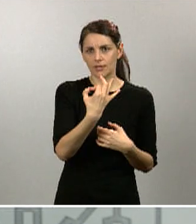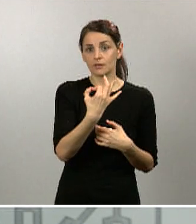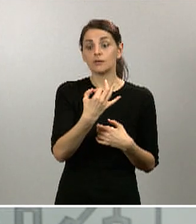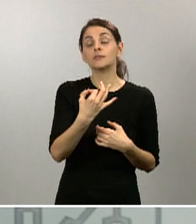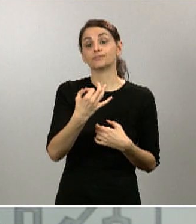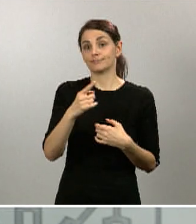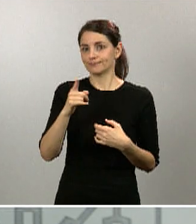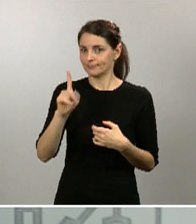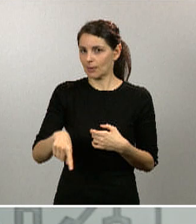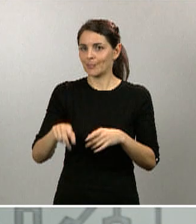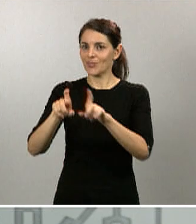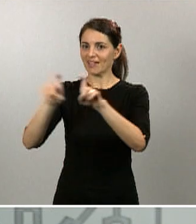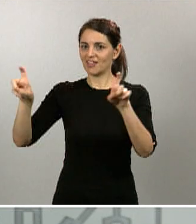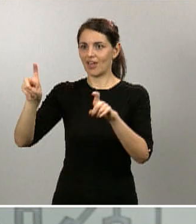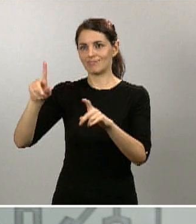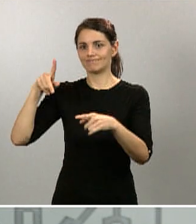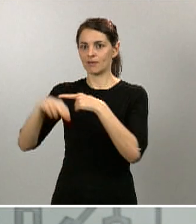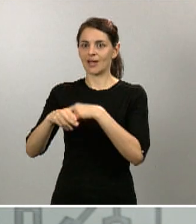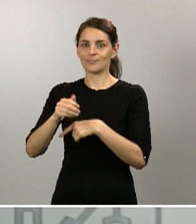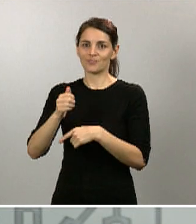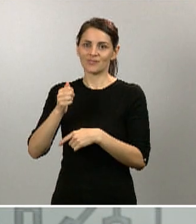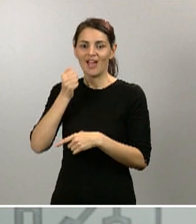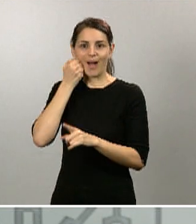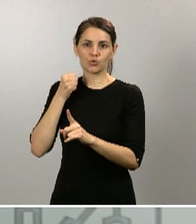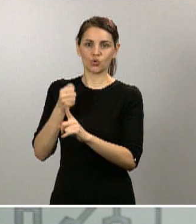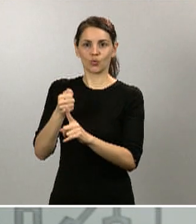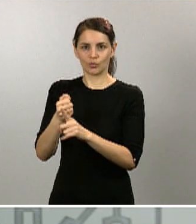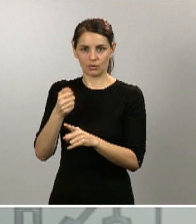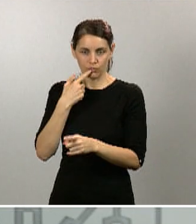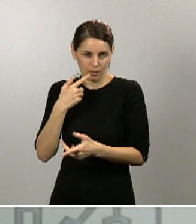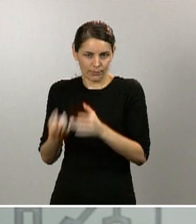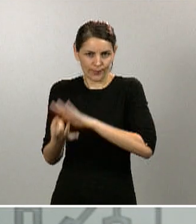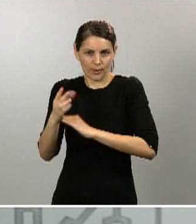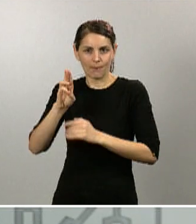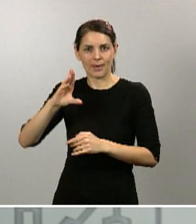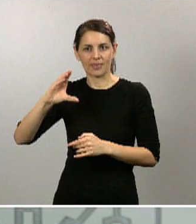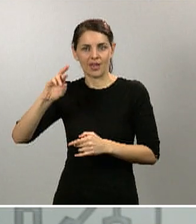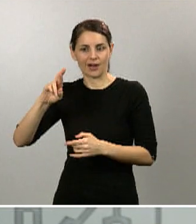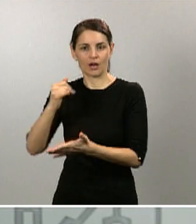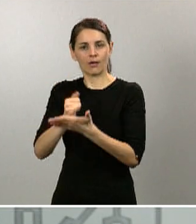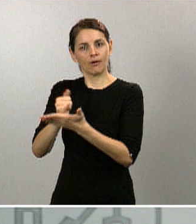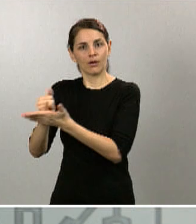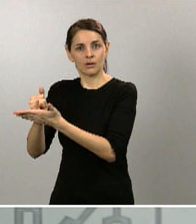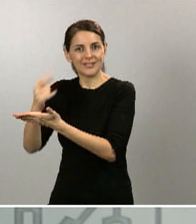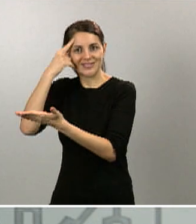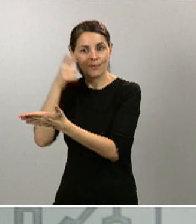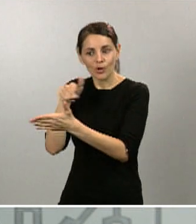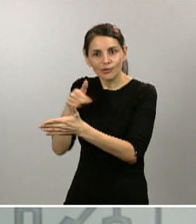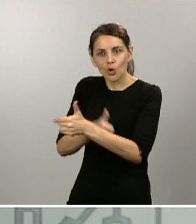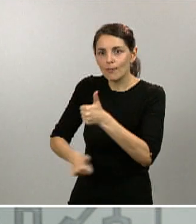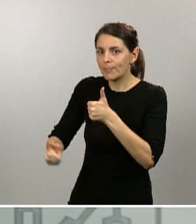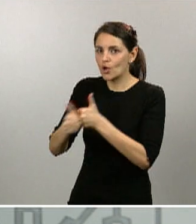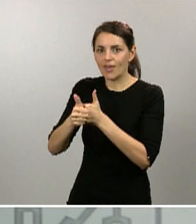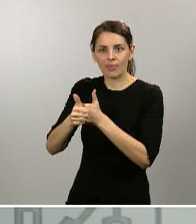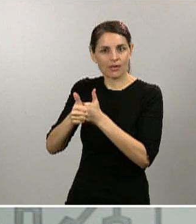ninguna entidad en el momento de realizar PCRs, que ahora mismo son una prioridad y son, por lo tanto, un acto de salud pública y tienen